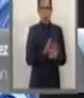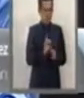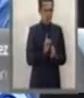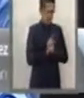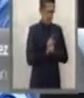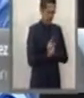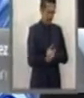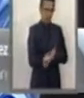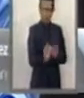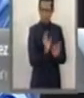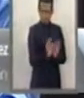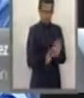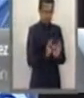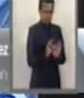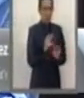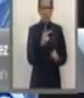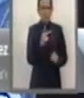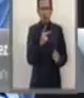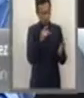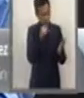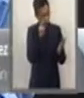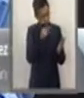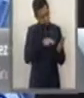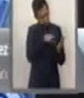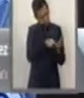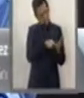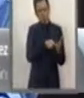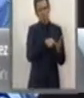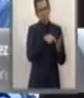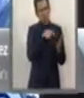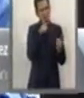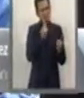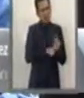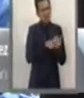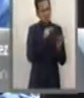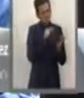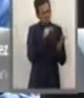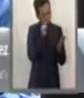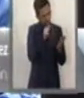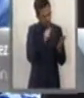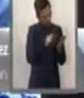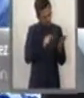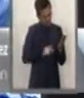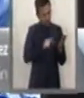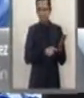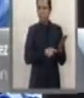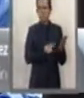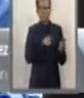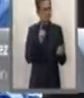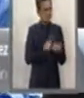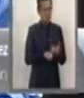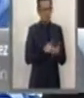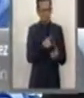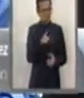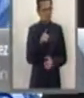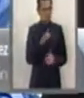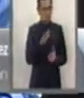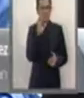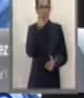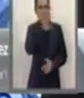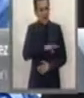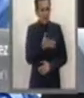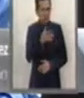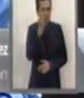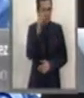cambio sus datos y o contenidos son esencialmente fraudulentos. La falsificación